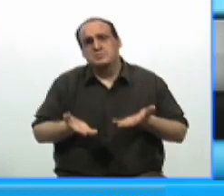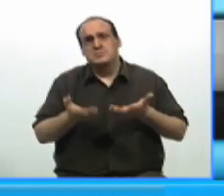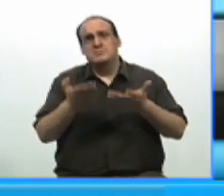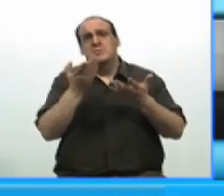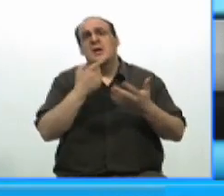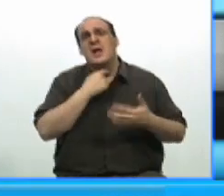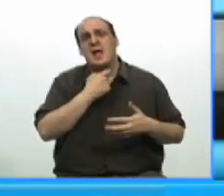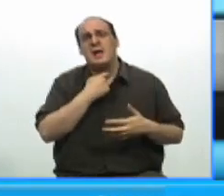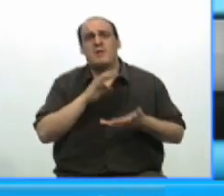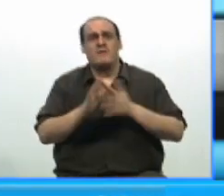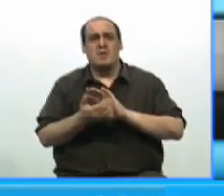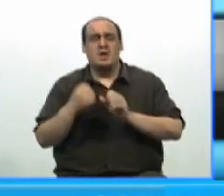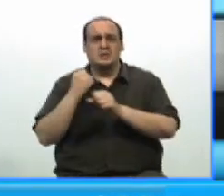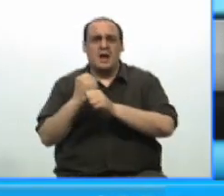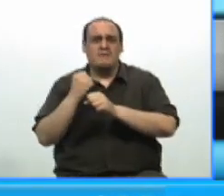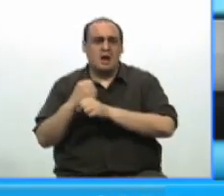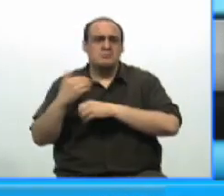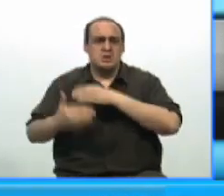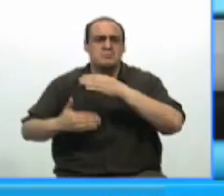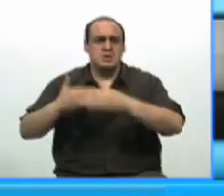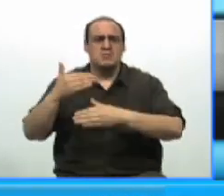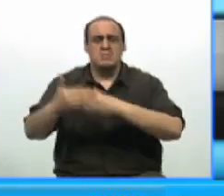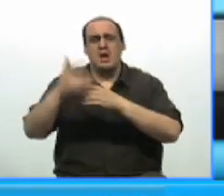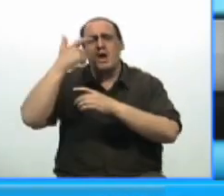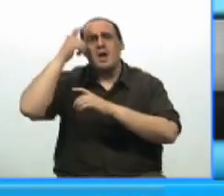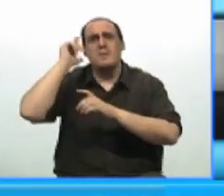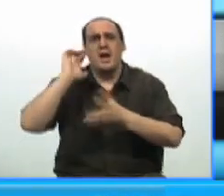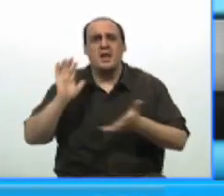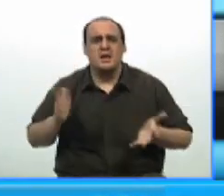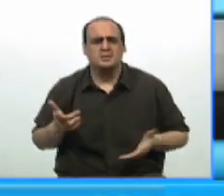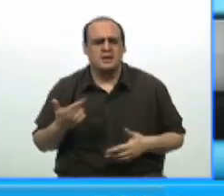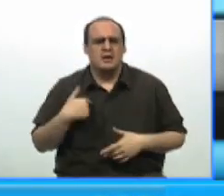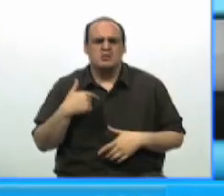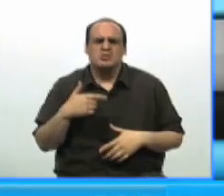horas de trabajo y preparando lo que es la jornada